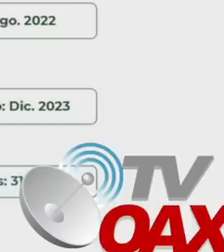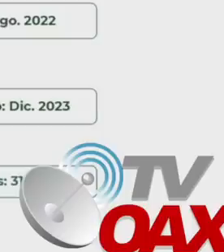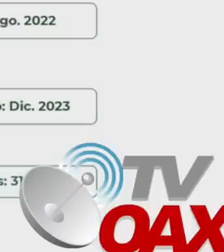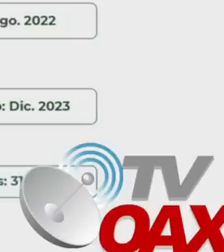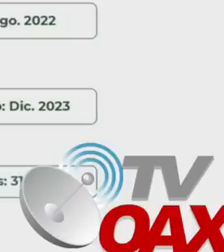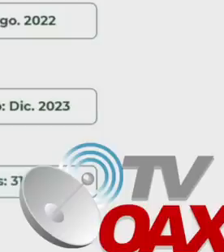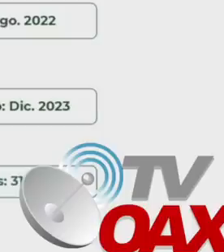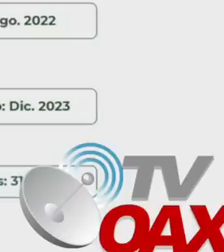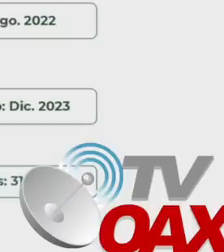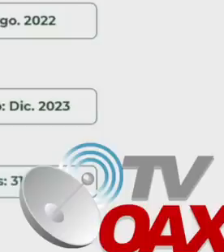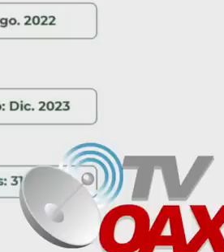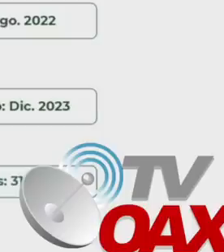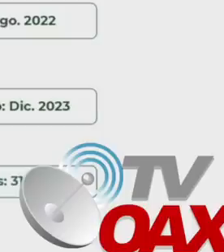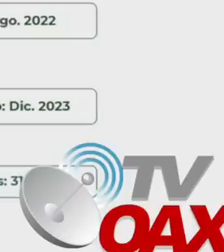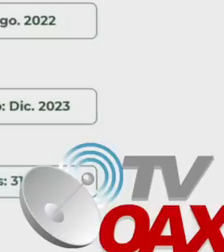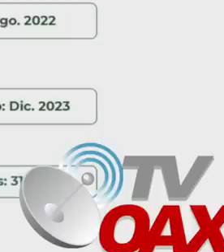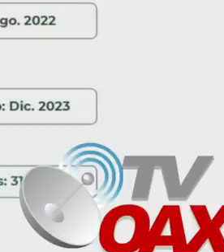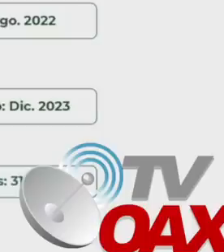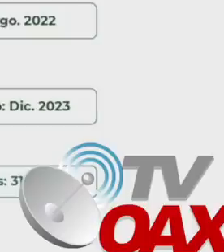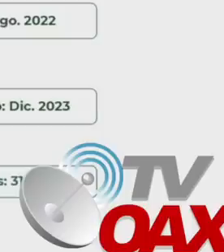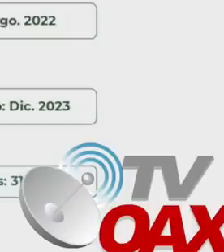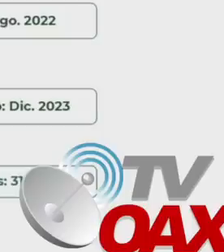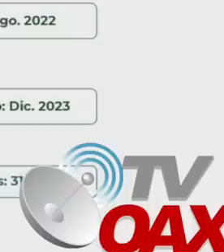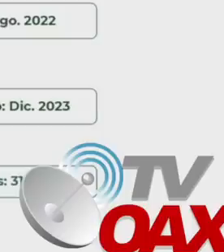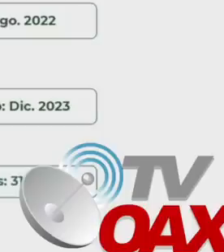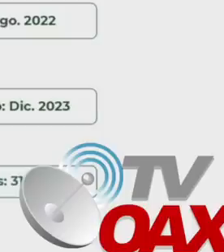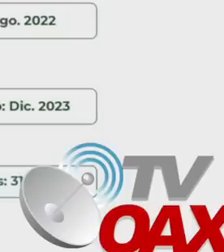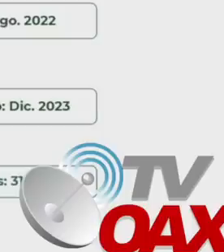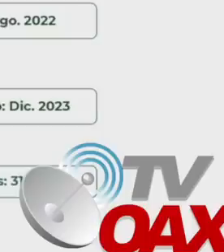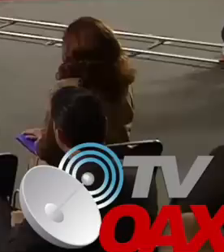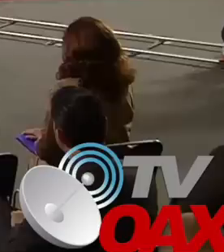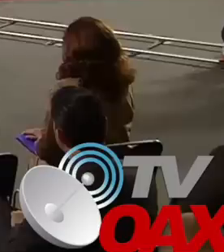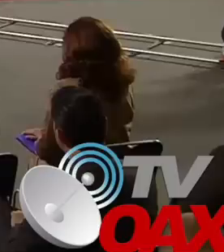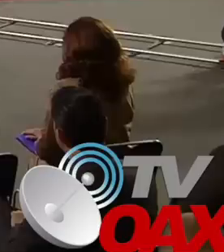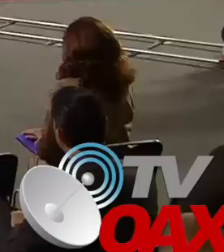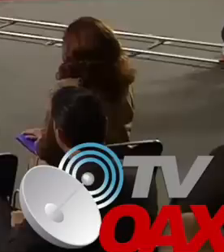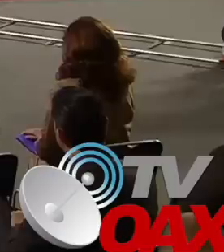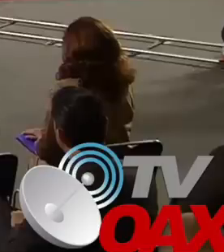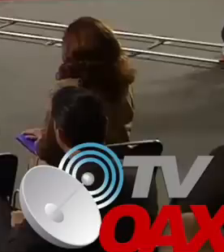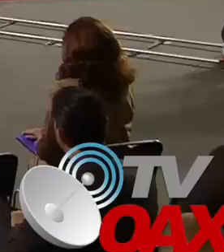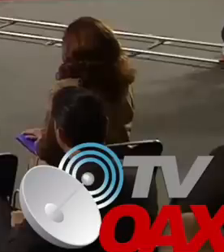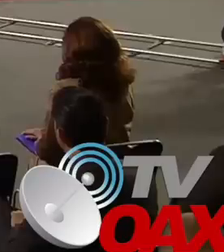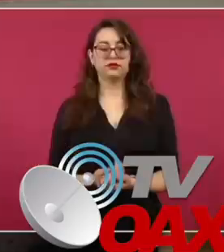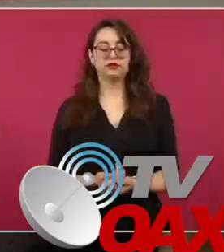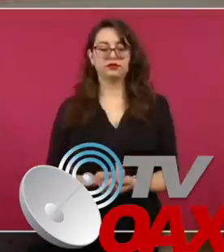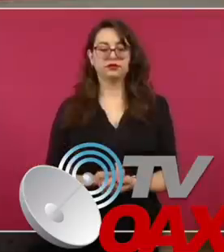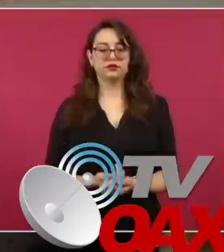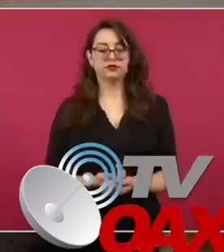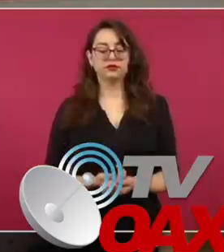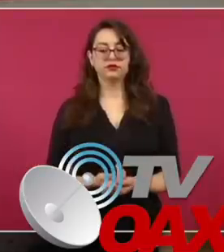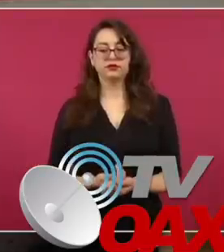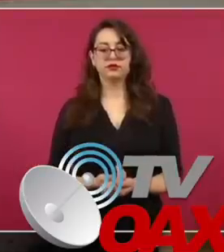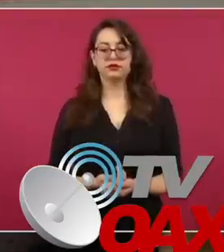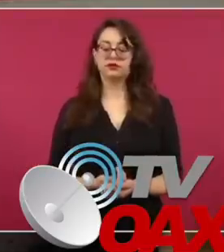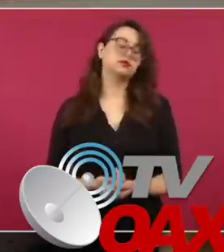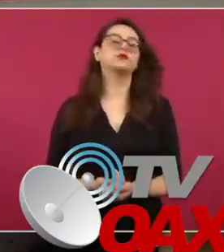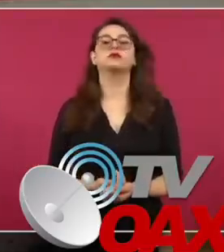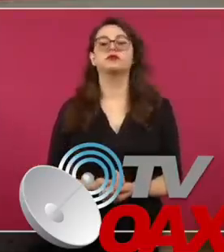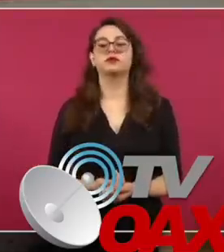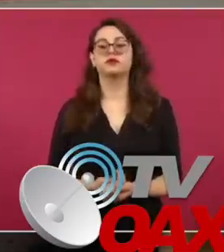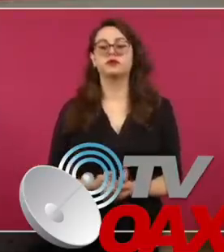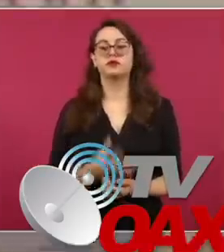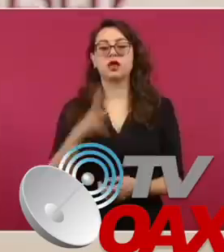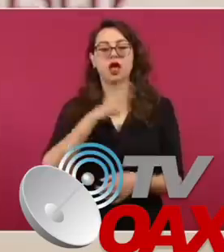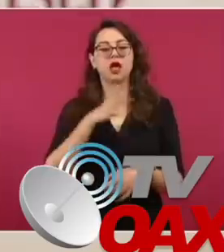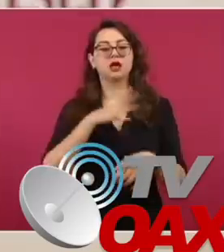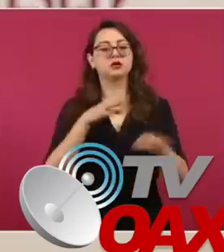generado más de 31,000 empleos y nuestra fuerza de trabajo es de 1,300 unidades de maquinaria pesada y 1,900 vehículos